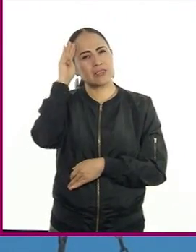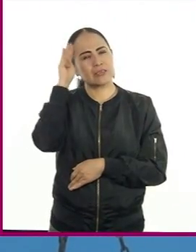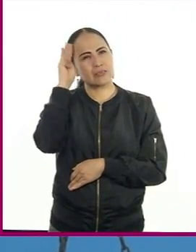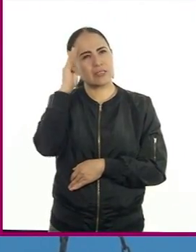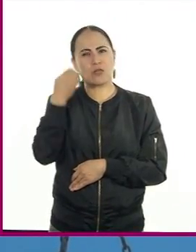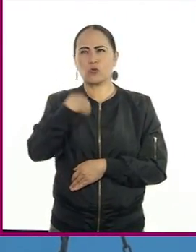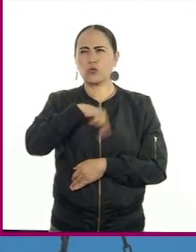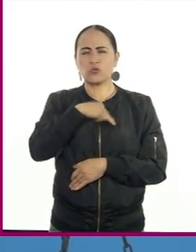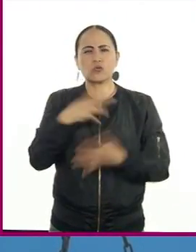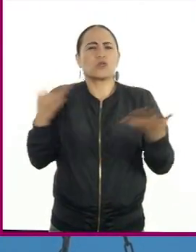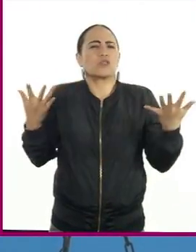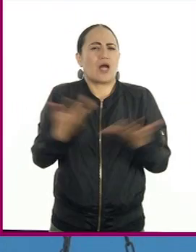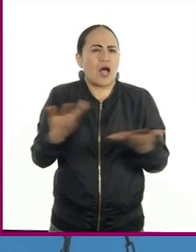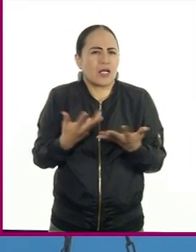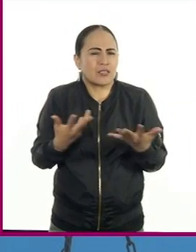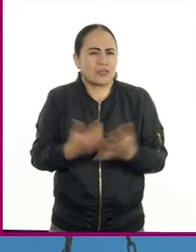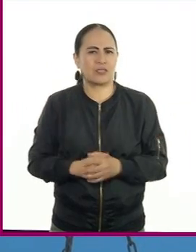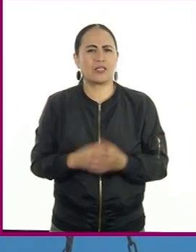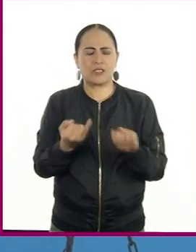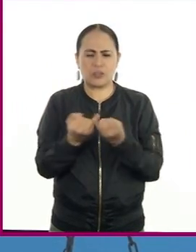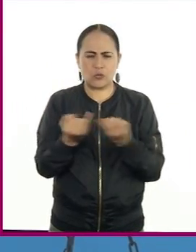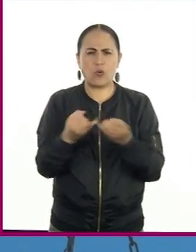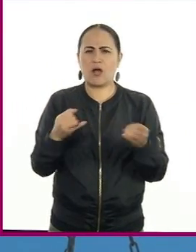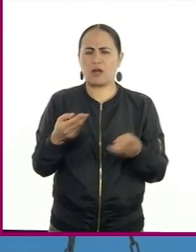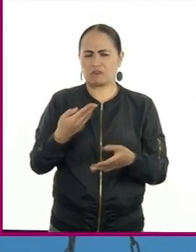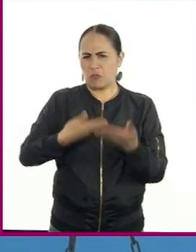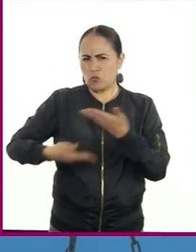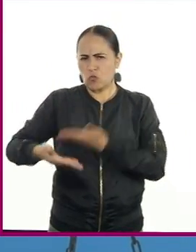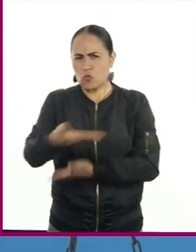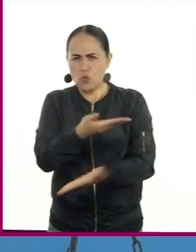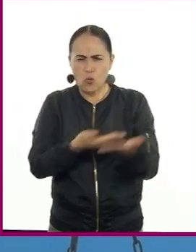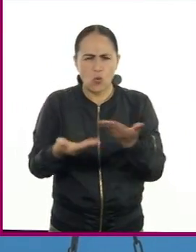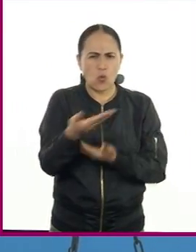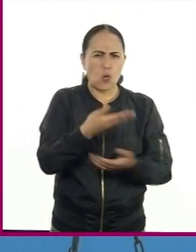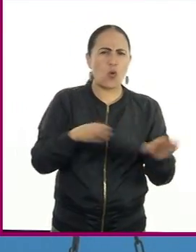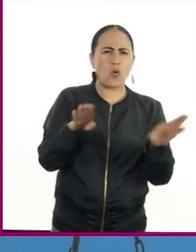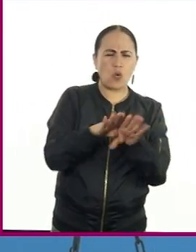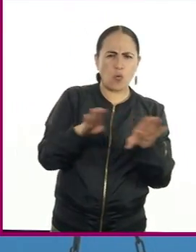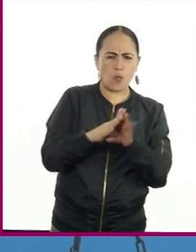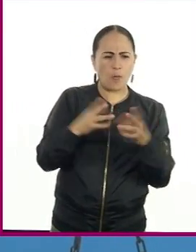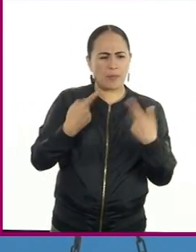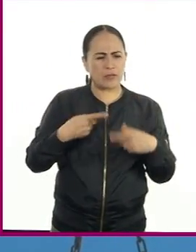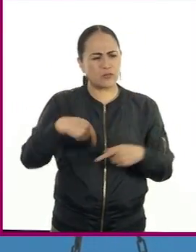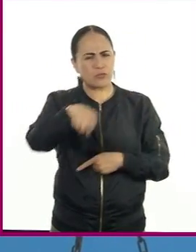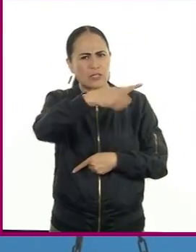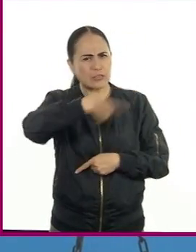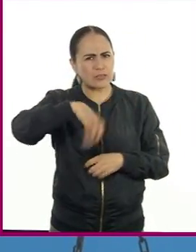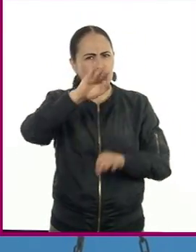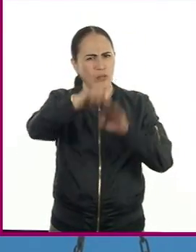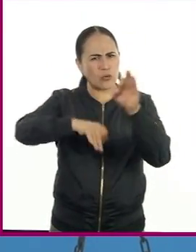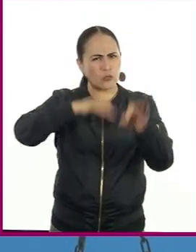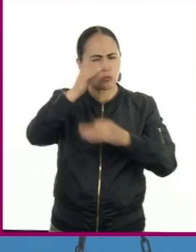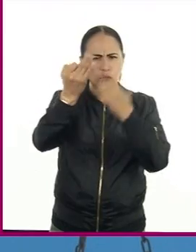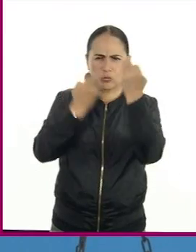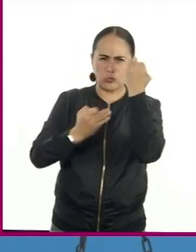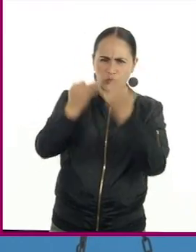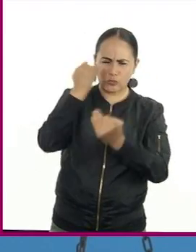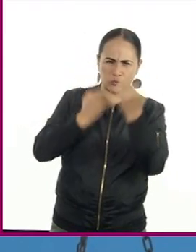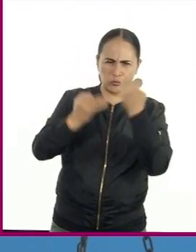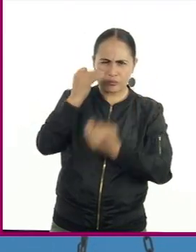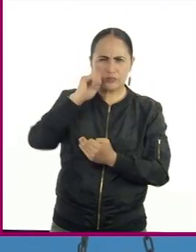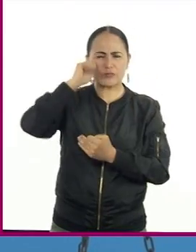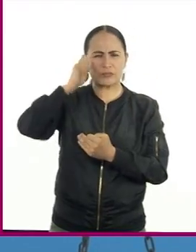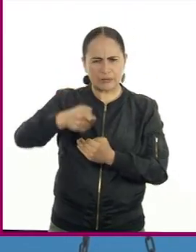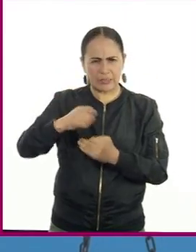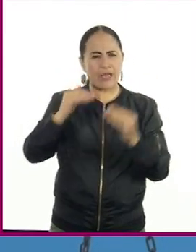nuestras prácticas y las formas de convivencia que sostenemos con las demás personas, lo cual implica tratar